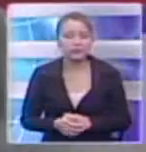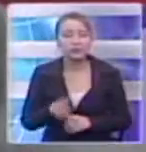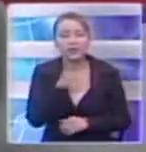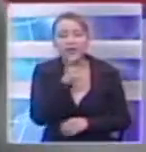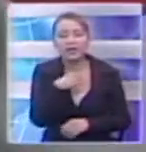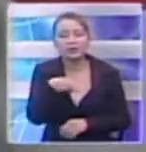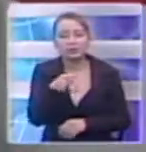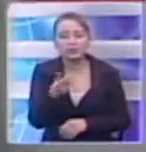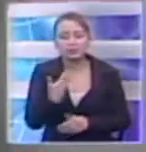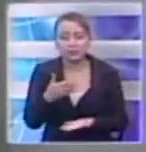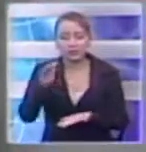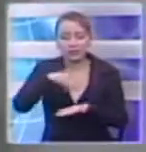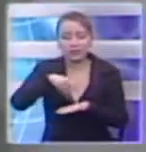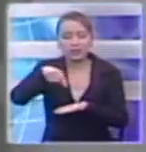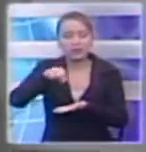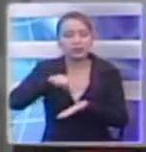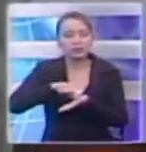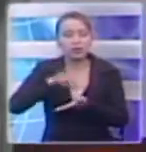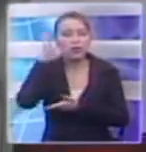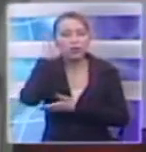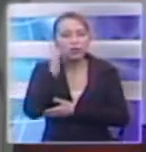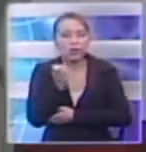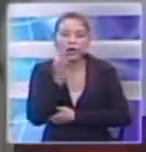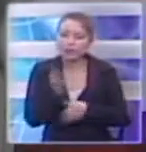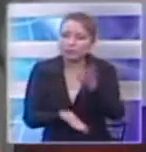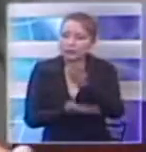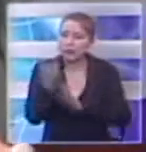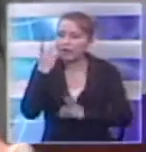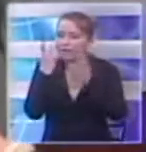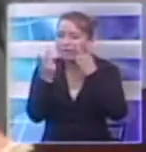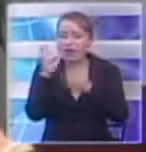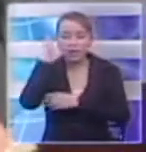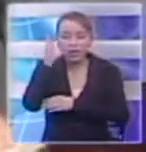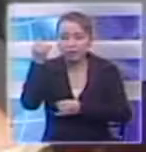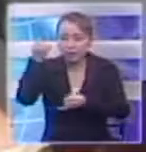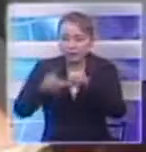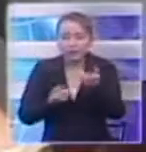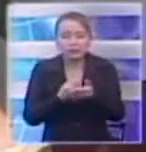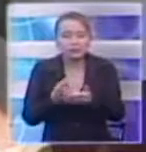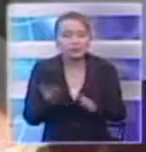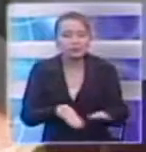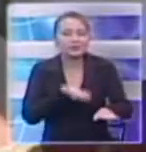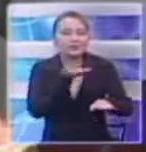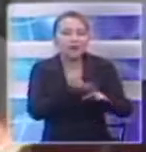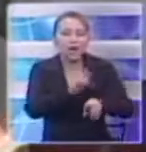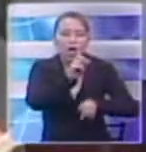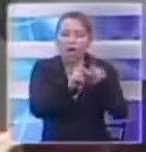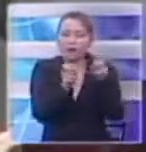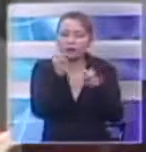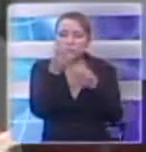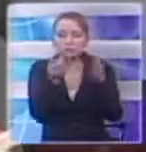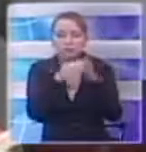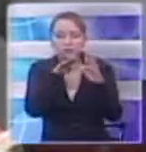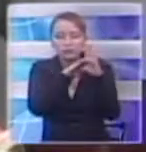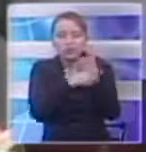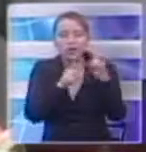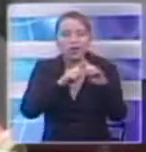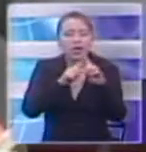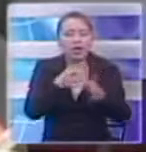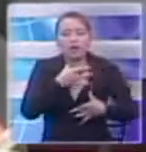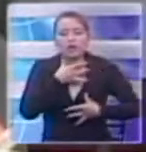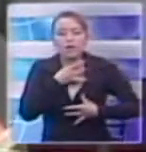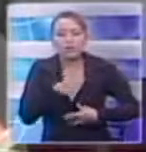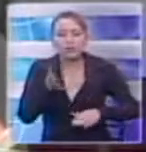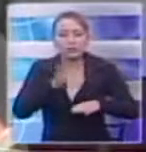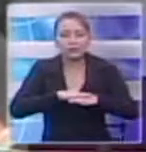Para quienes están en la ciudad de Cuenca o para quienes van a visitarla este fin de semana, les presentamos algunas opciones para diferentes gustos